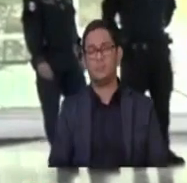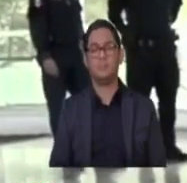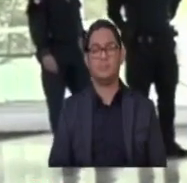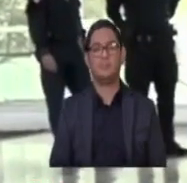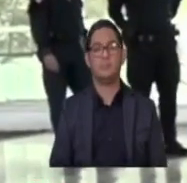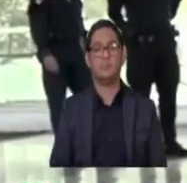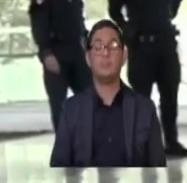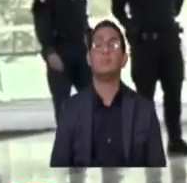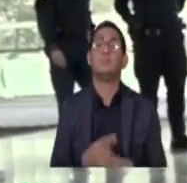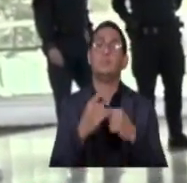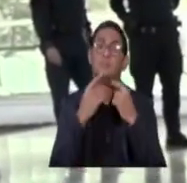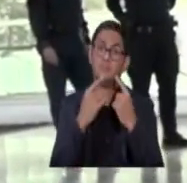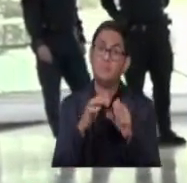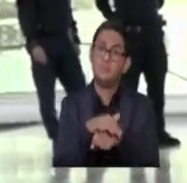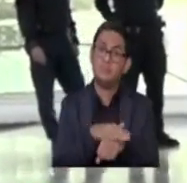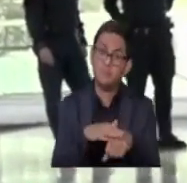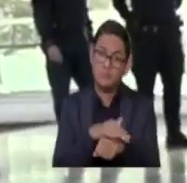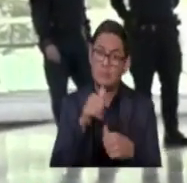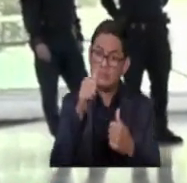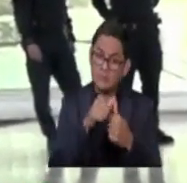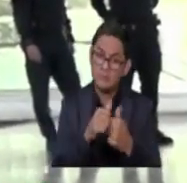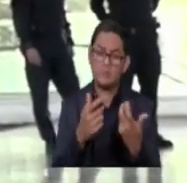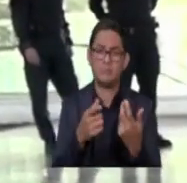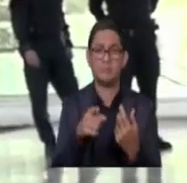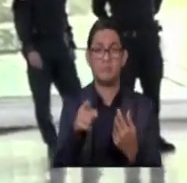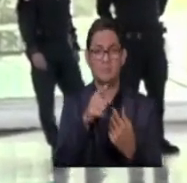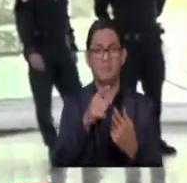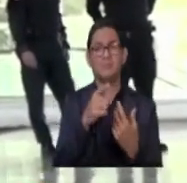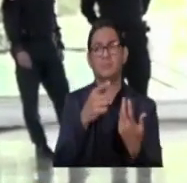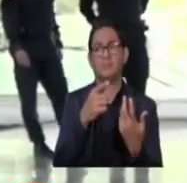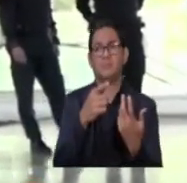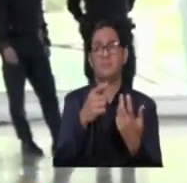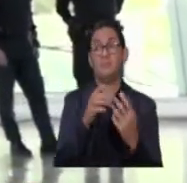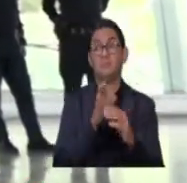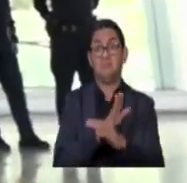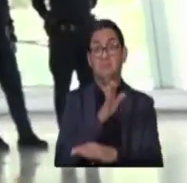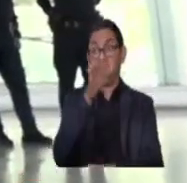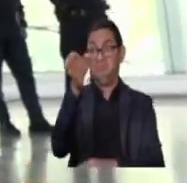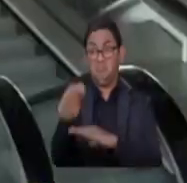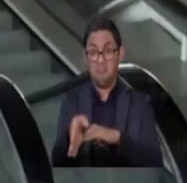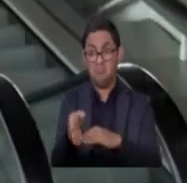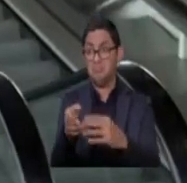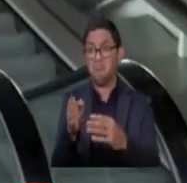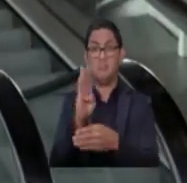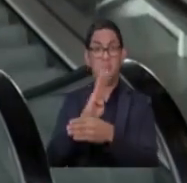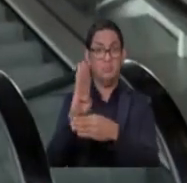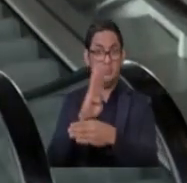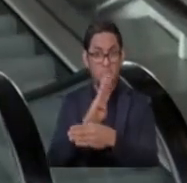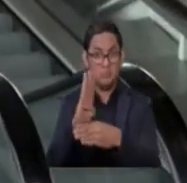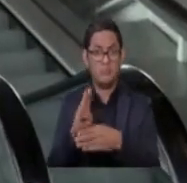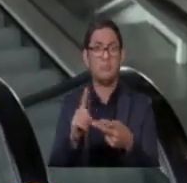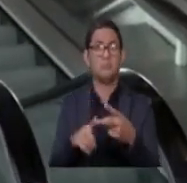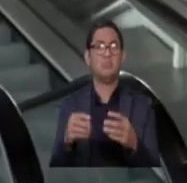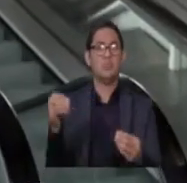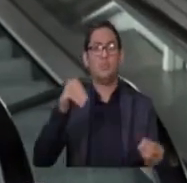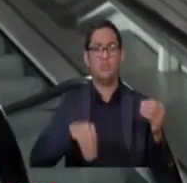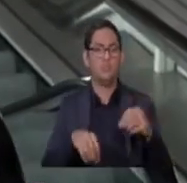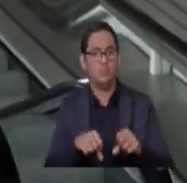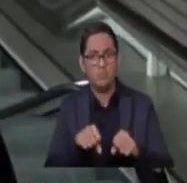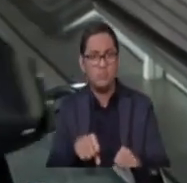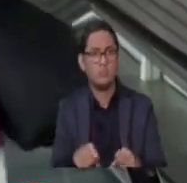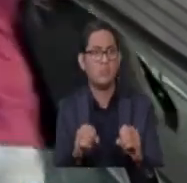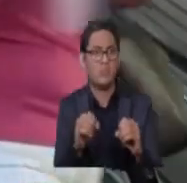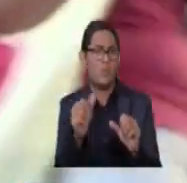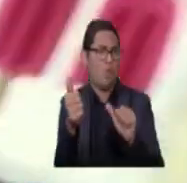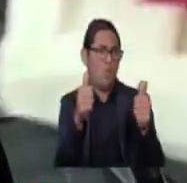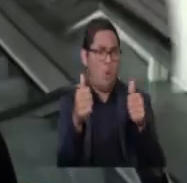para que la pantalla facial también sea utilizada a la hora de asistir a bancos supermercados y